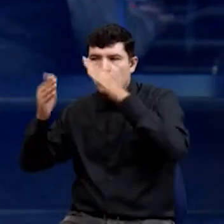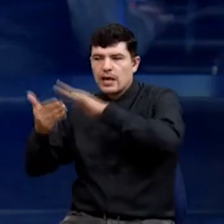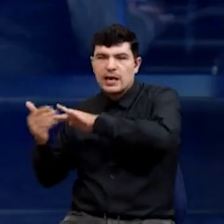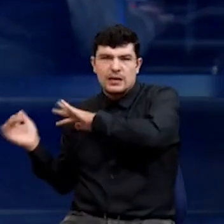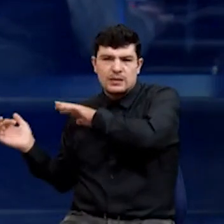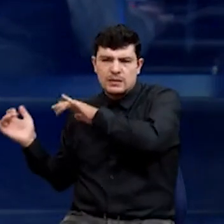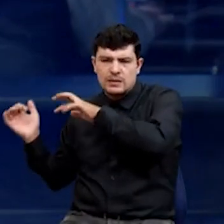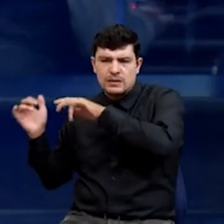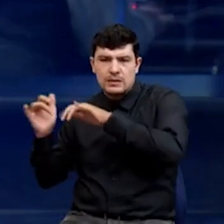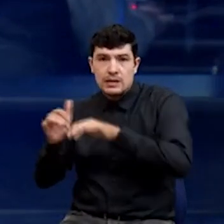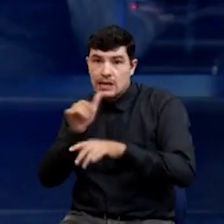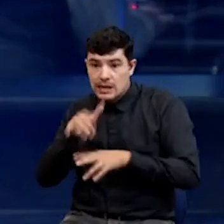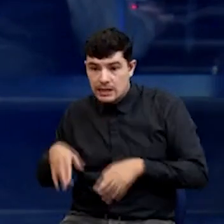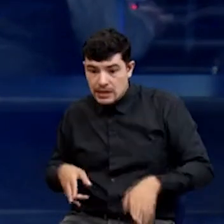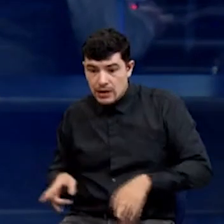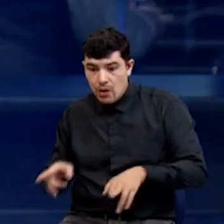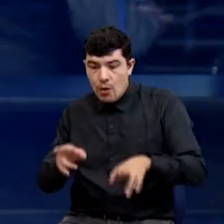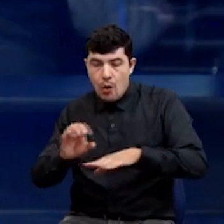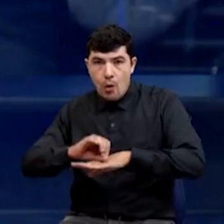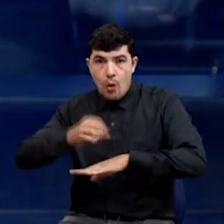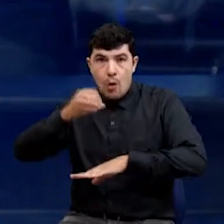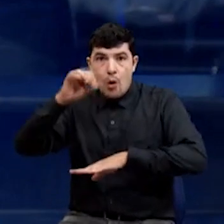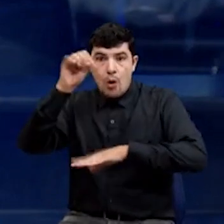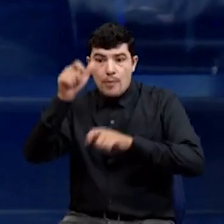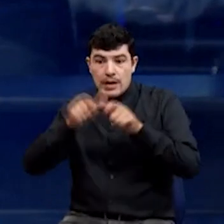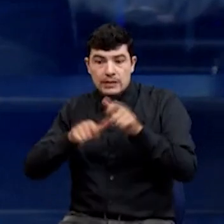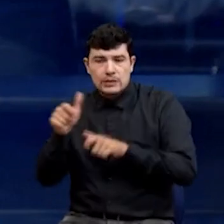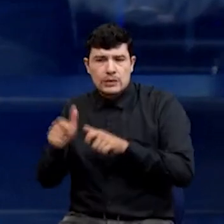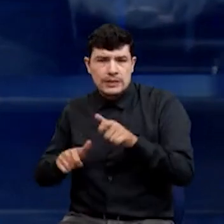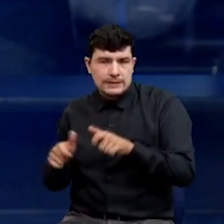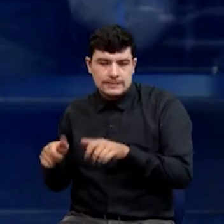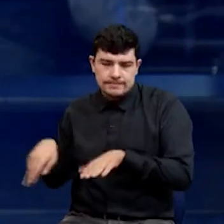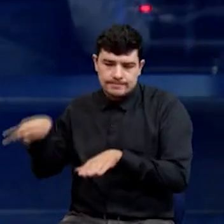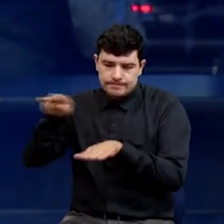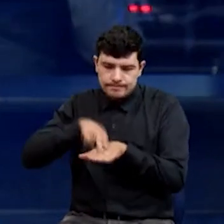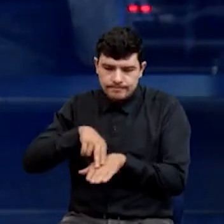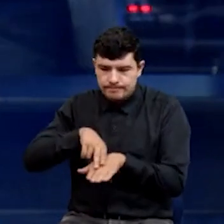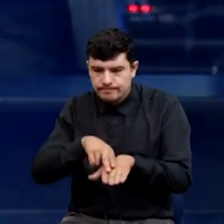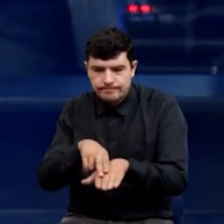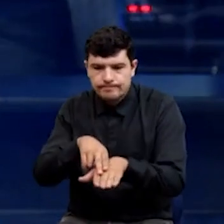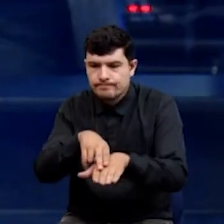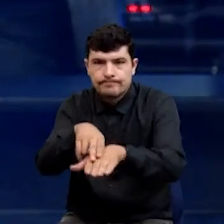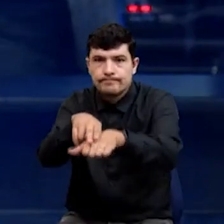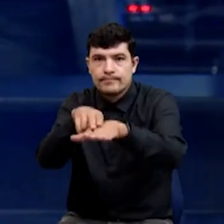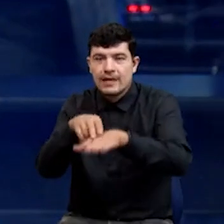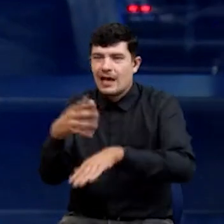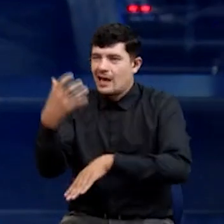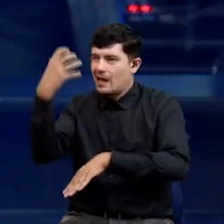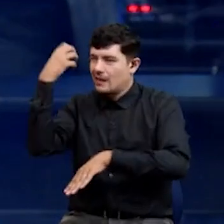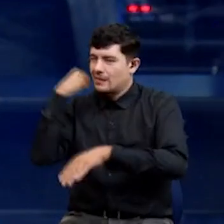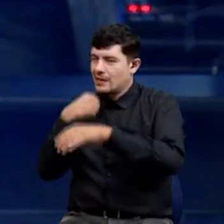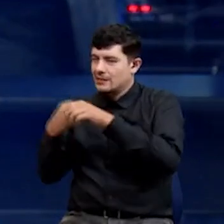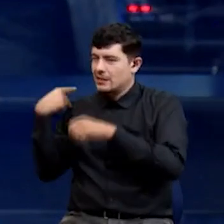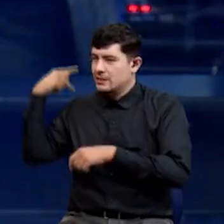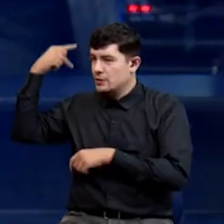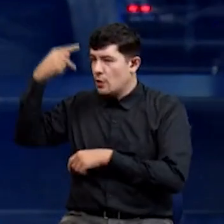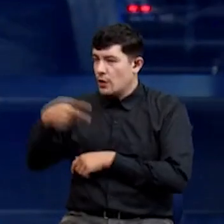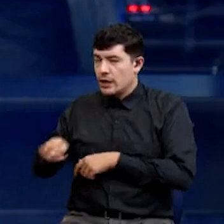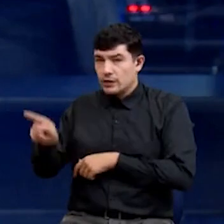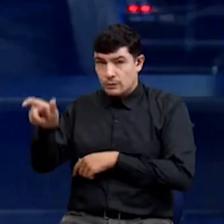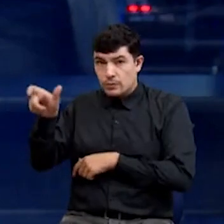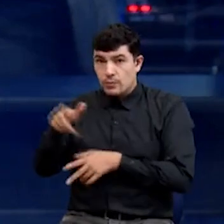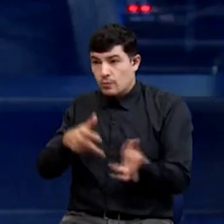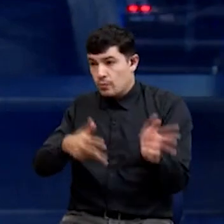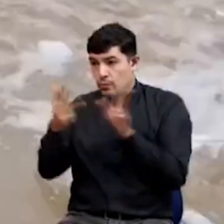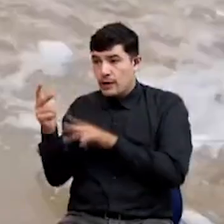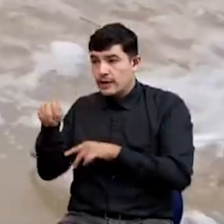en una balsa improvisada por el río de oro arriesgan su vida después de que fue derribado el histórico puente nariño la comunidad pide soluciones